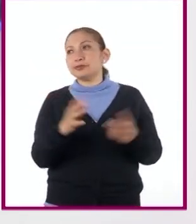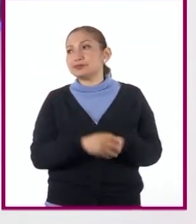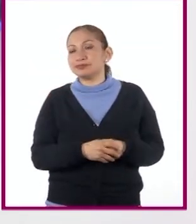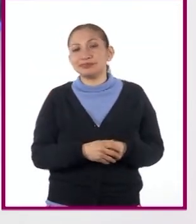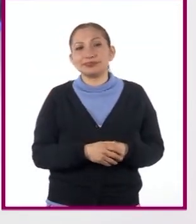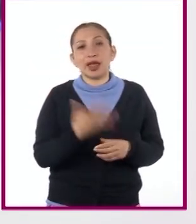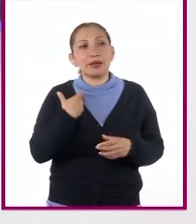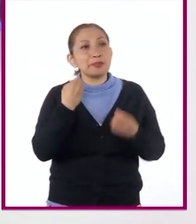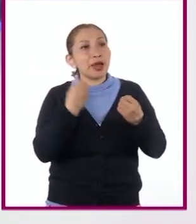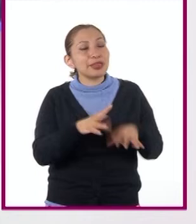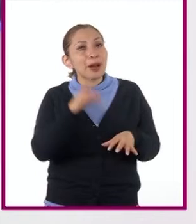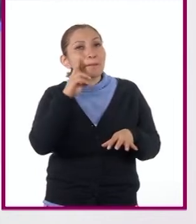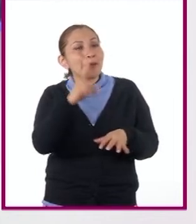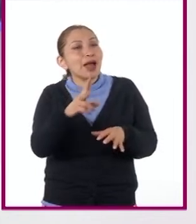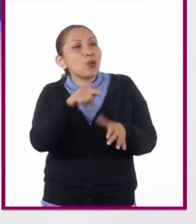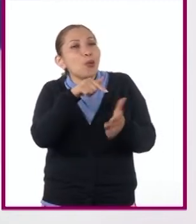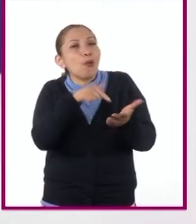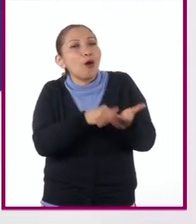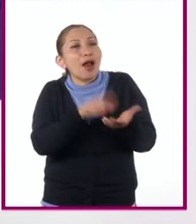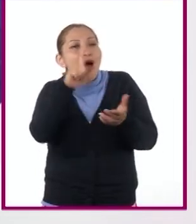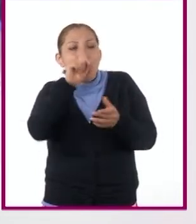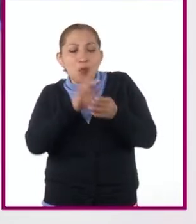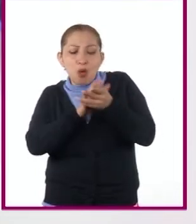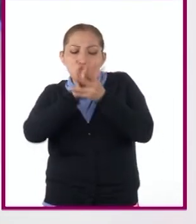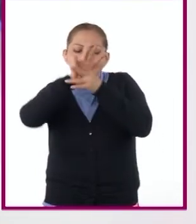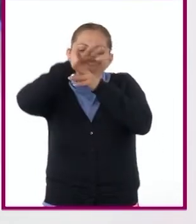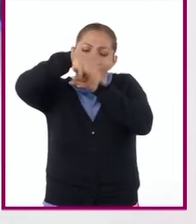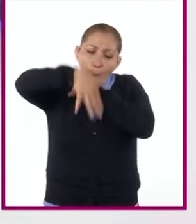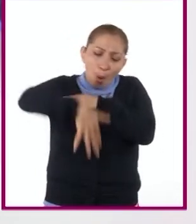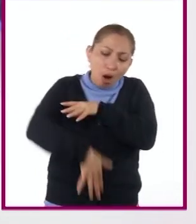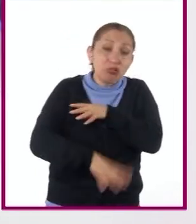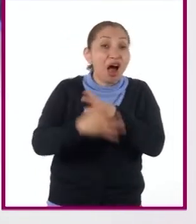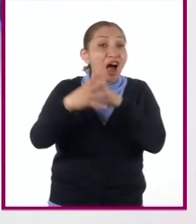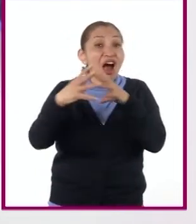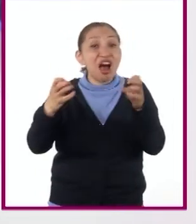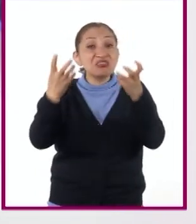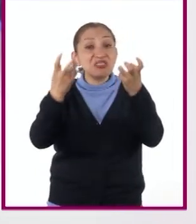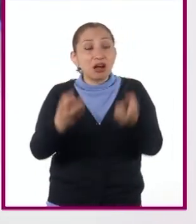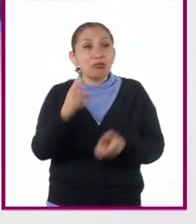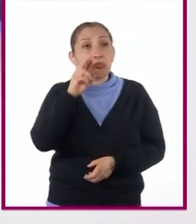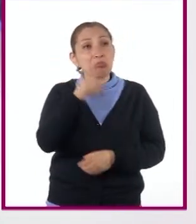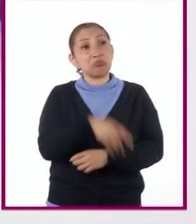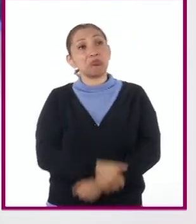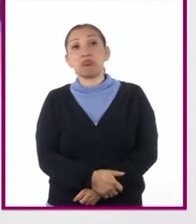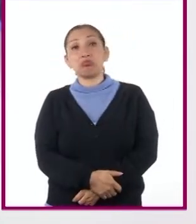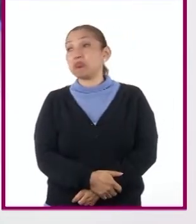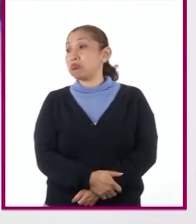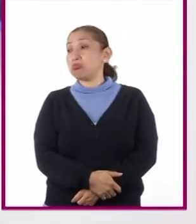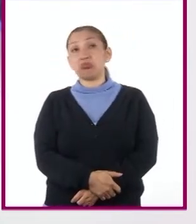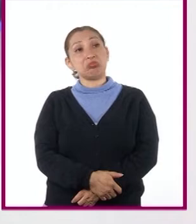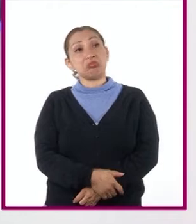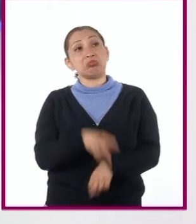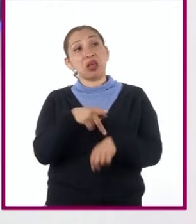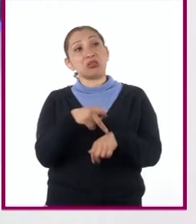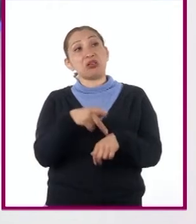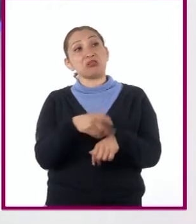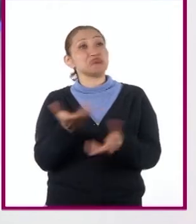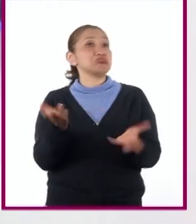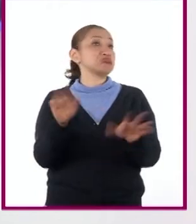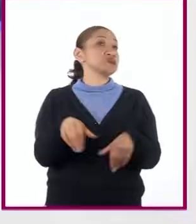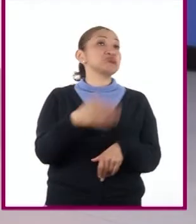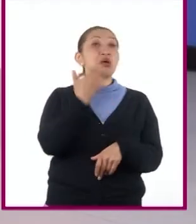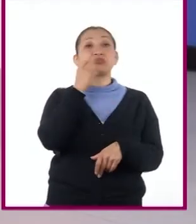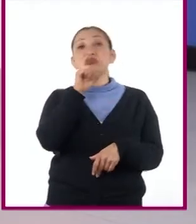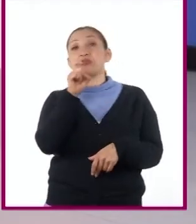que nos perdamos de observar cascadas espectaculares y en su lugar observemos barrancas sin indicios de